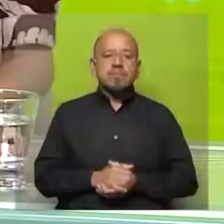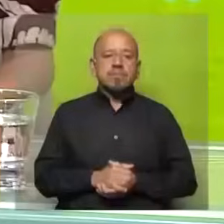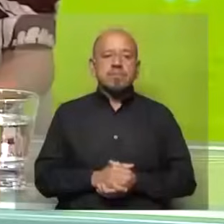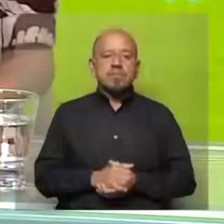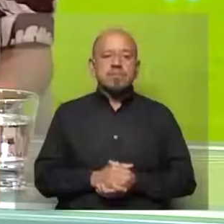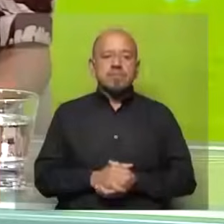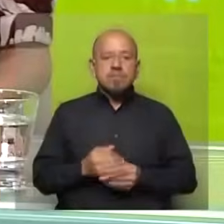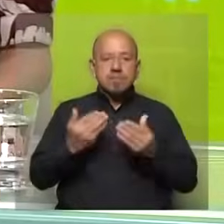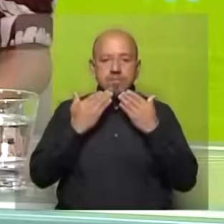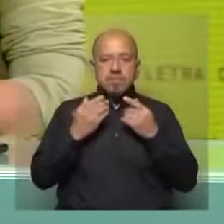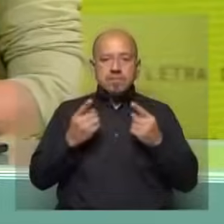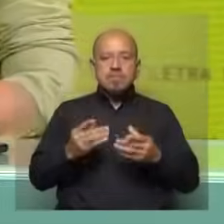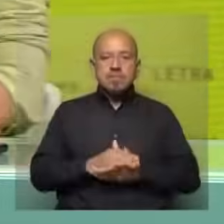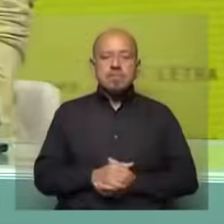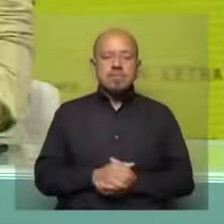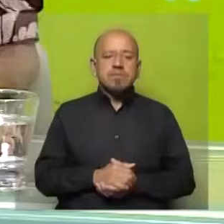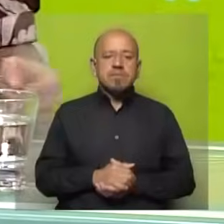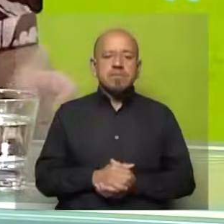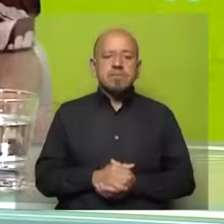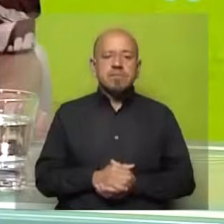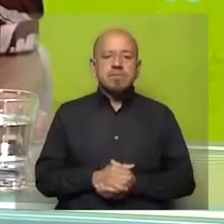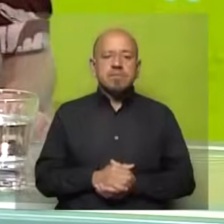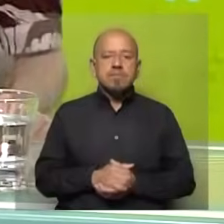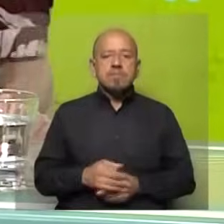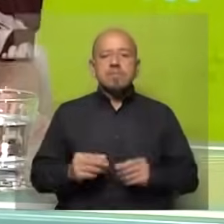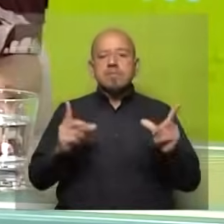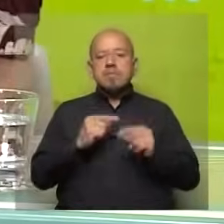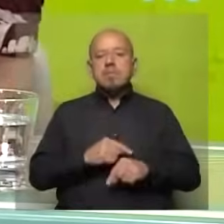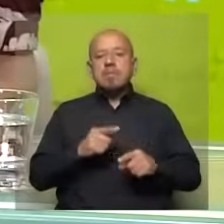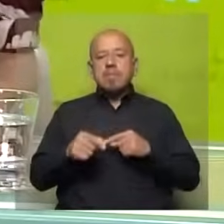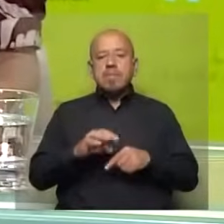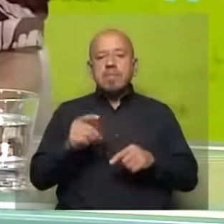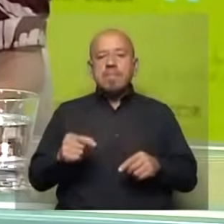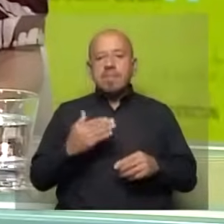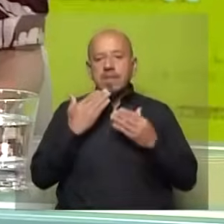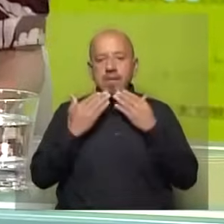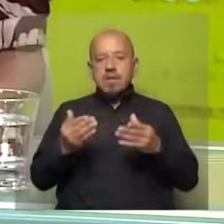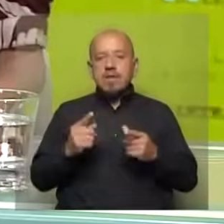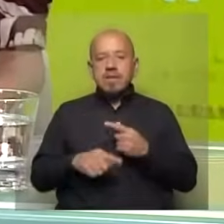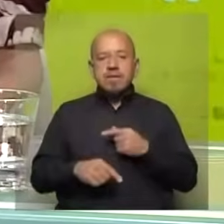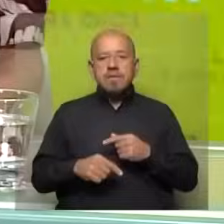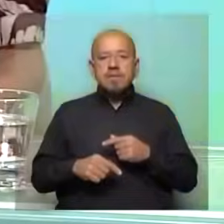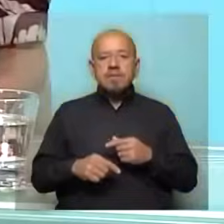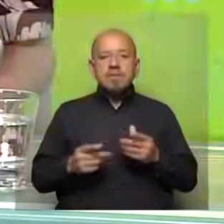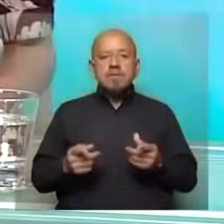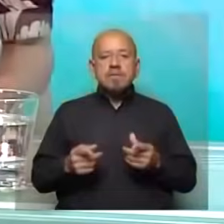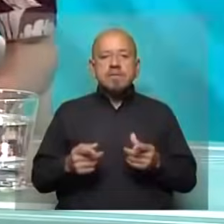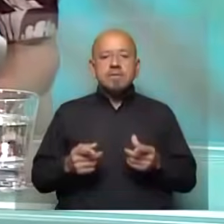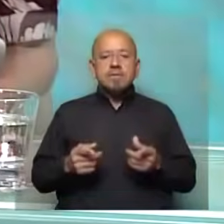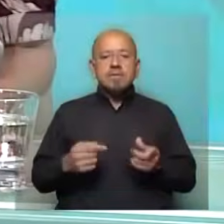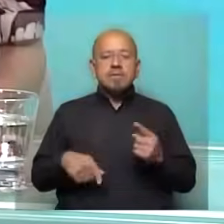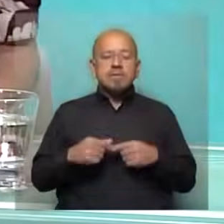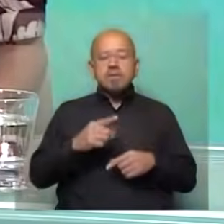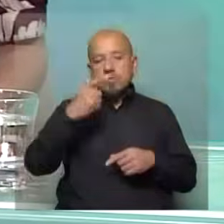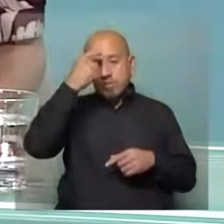Karina, Ana Laura, gracias. A ustedes. Gracias a ambas. Bueno, llegamos al final de esta letra chica. Muchísimas gracias por acompañarnos. Como siempre, ¿qué sigue? Sigue